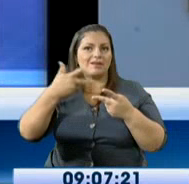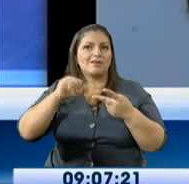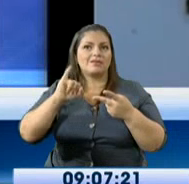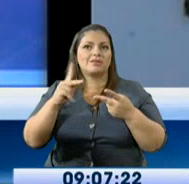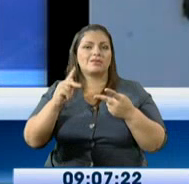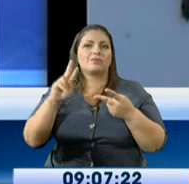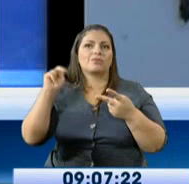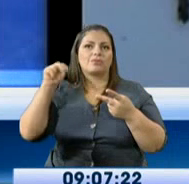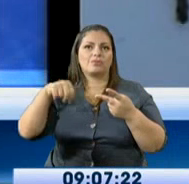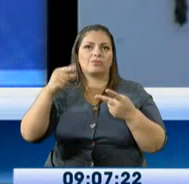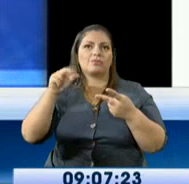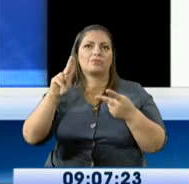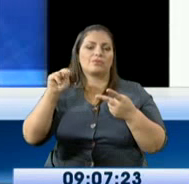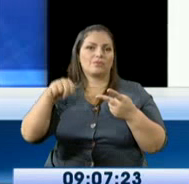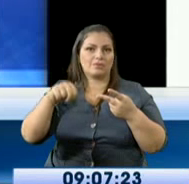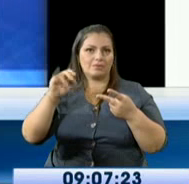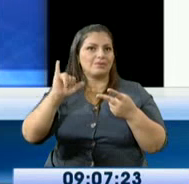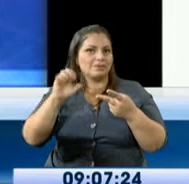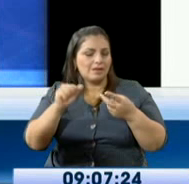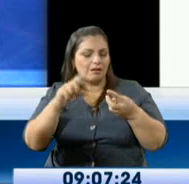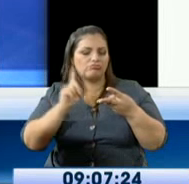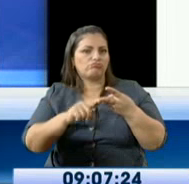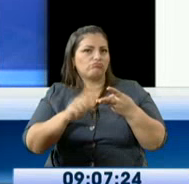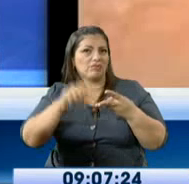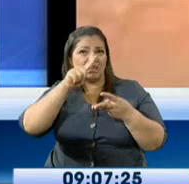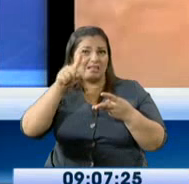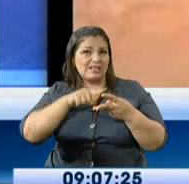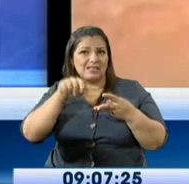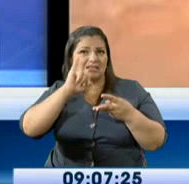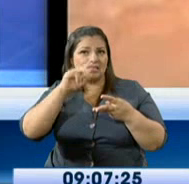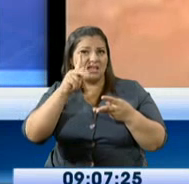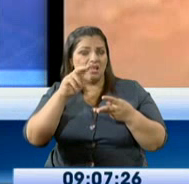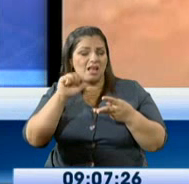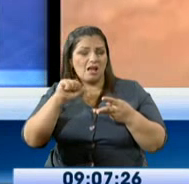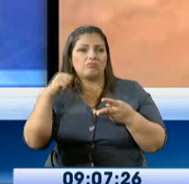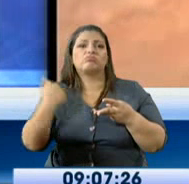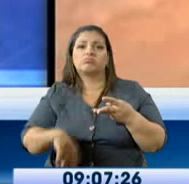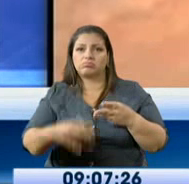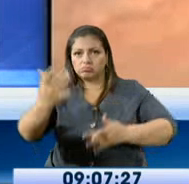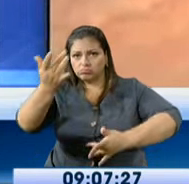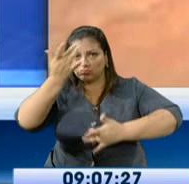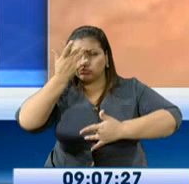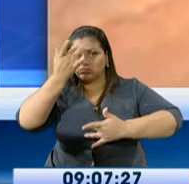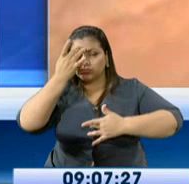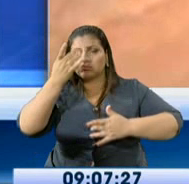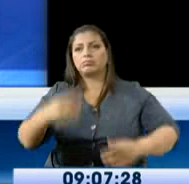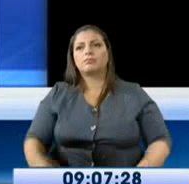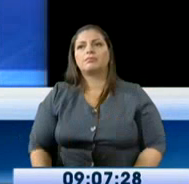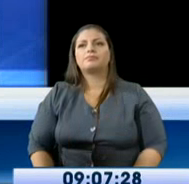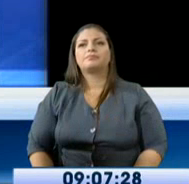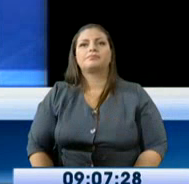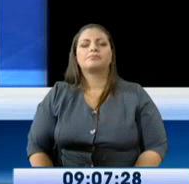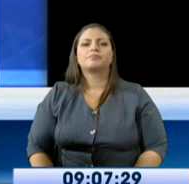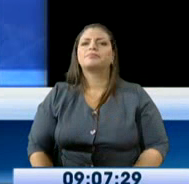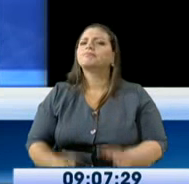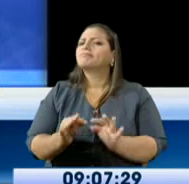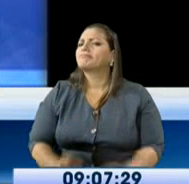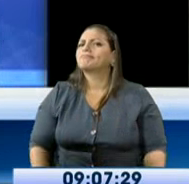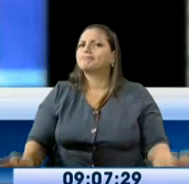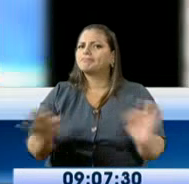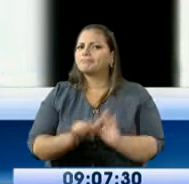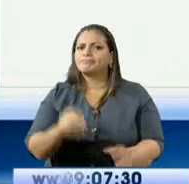con el Zika, que estamos a la alerta de que ya tenemos esa enfermedad en nuestro país. Pero el asunto es destruir